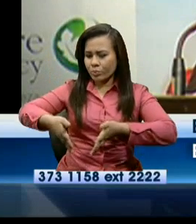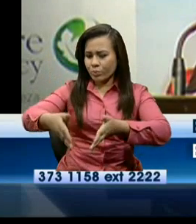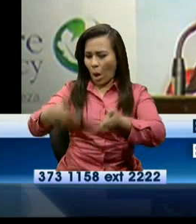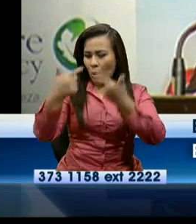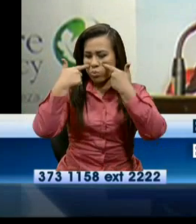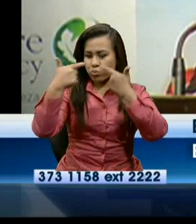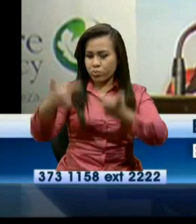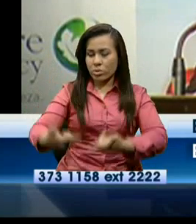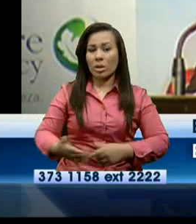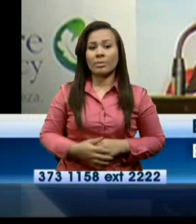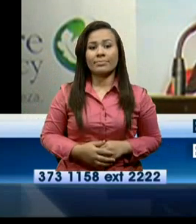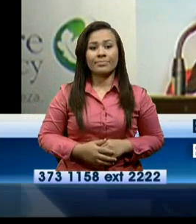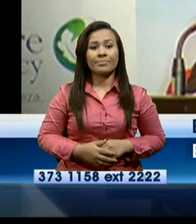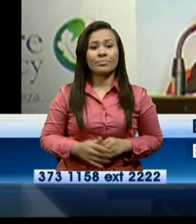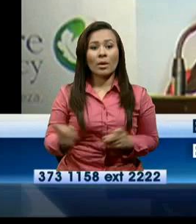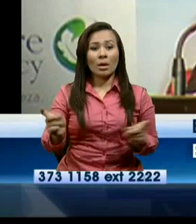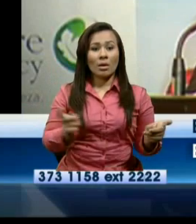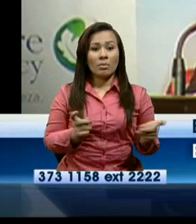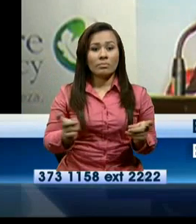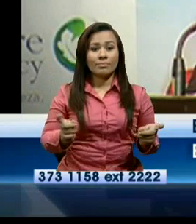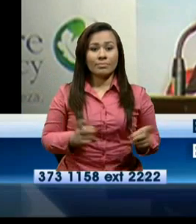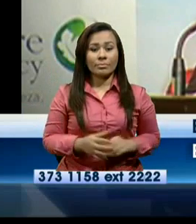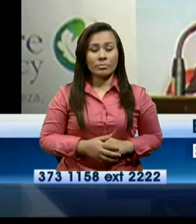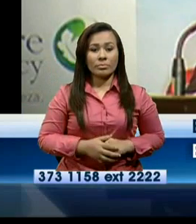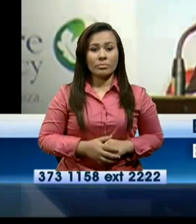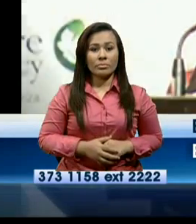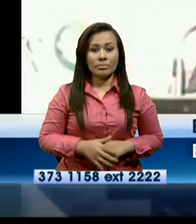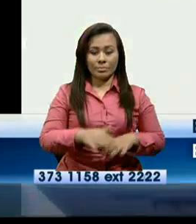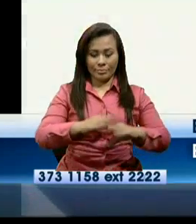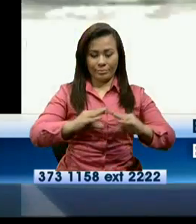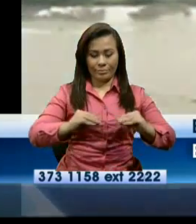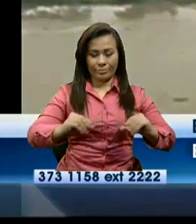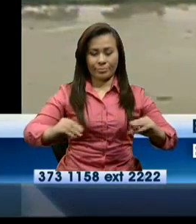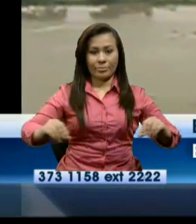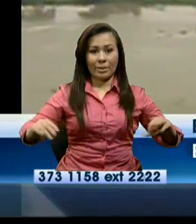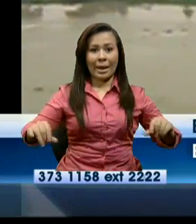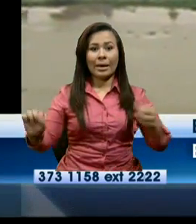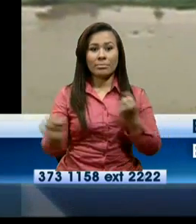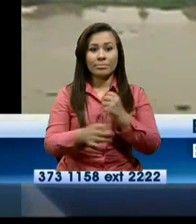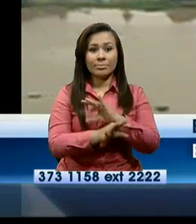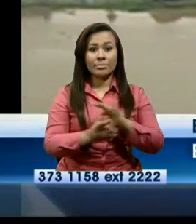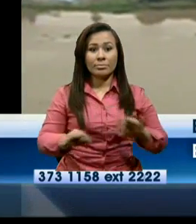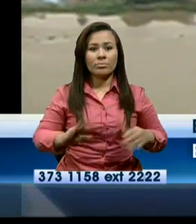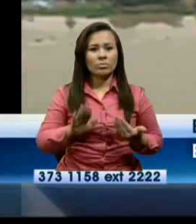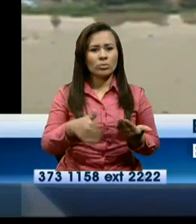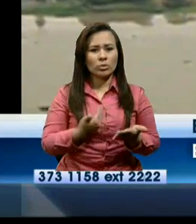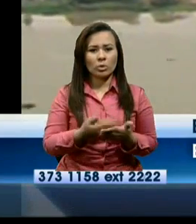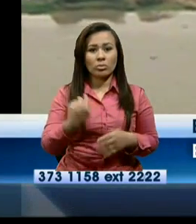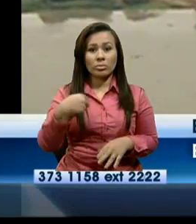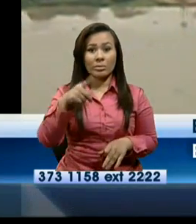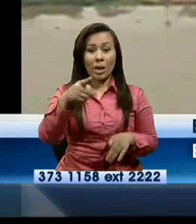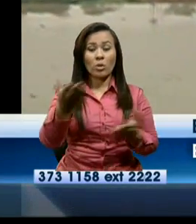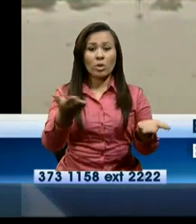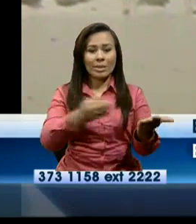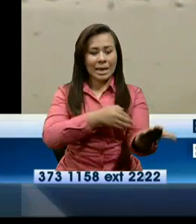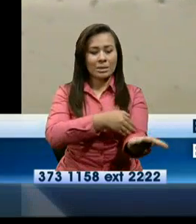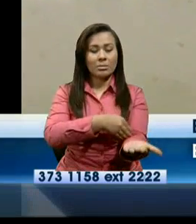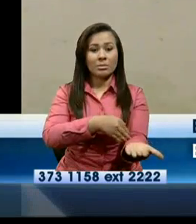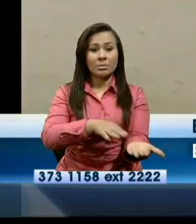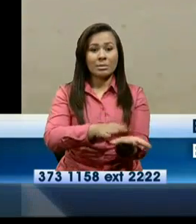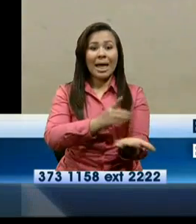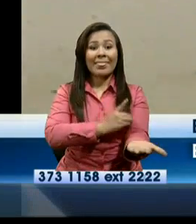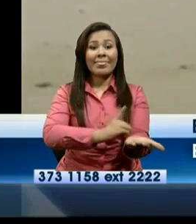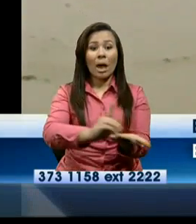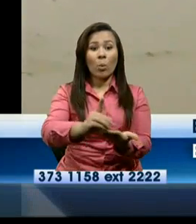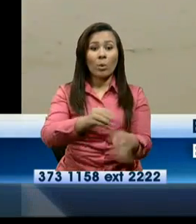hidrológica. Control de erosión y sedimentos. La cuenca del río Daule es una de las principales del Ecuador,